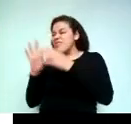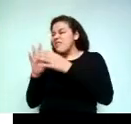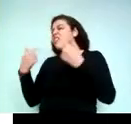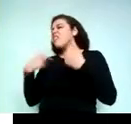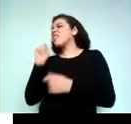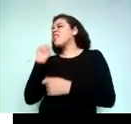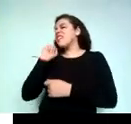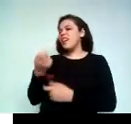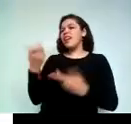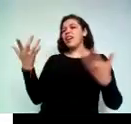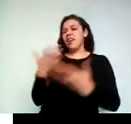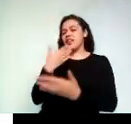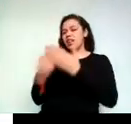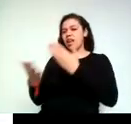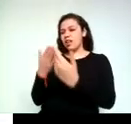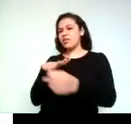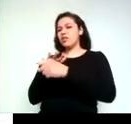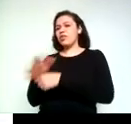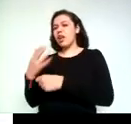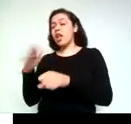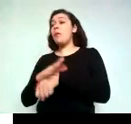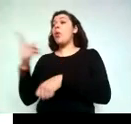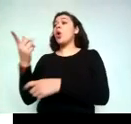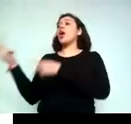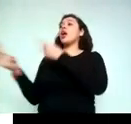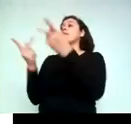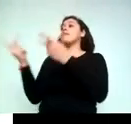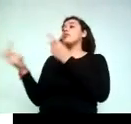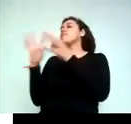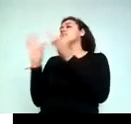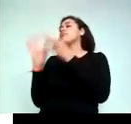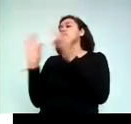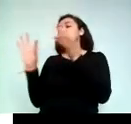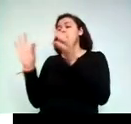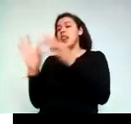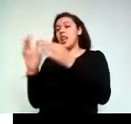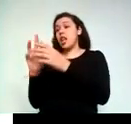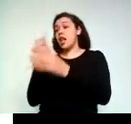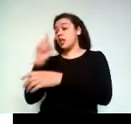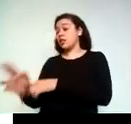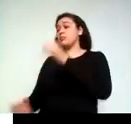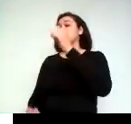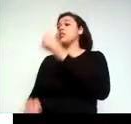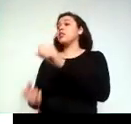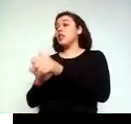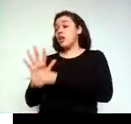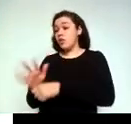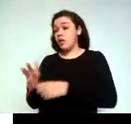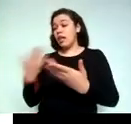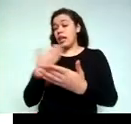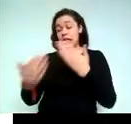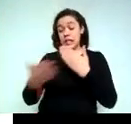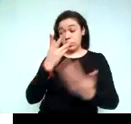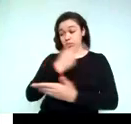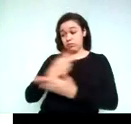qué acciones estamos tomando, por qué nos van a hacer los cuestionarios, cuáles fueron los resultados de los cuestionarios, cuáles son las acciones que se